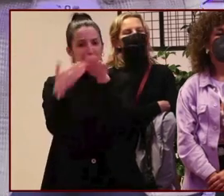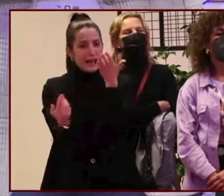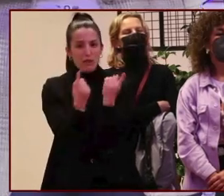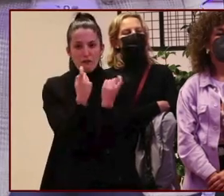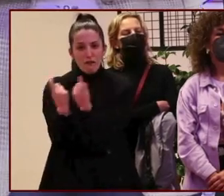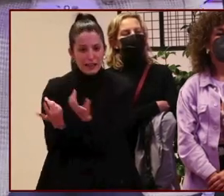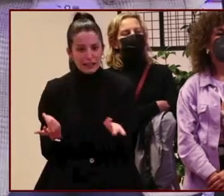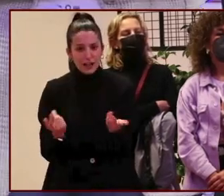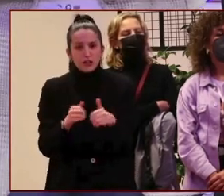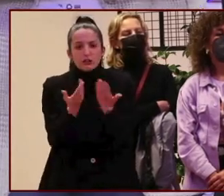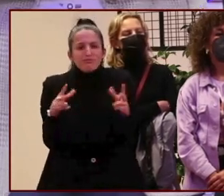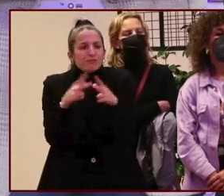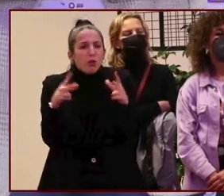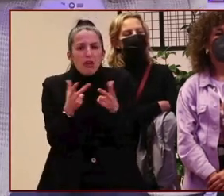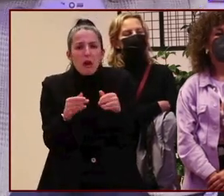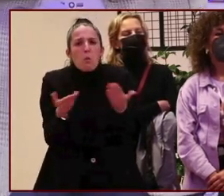es esa